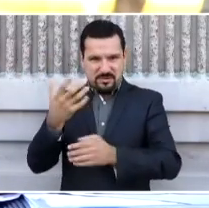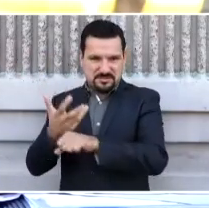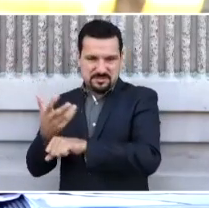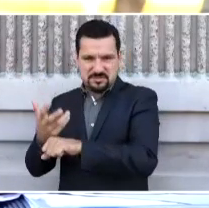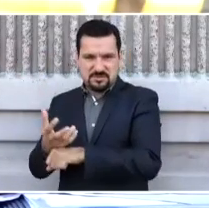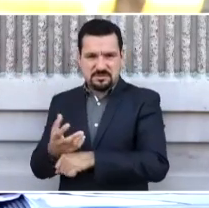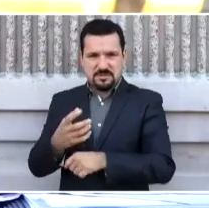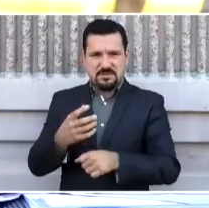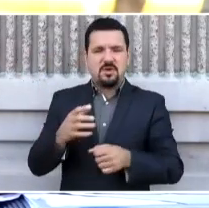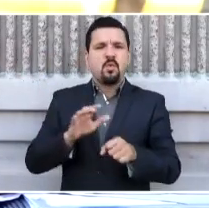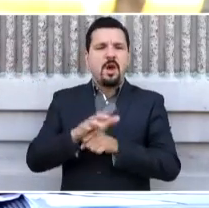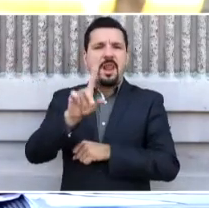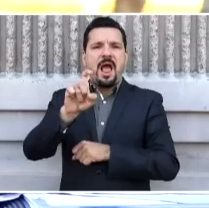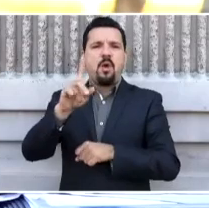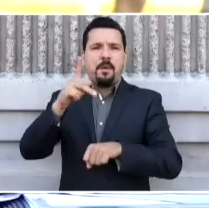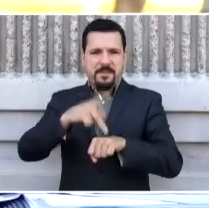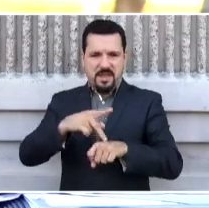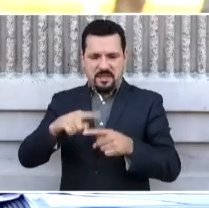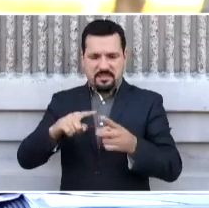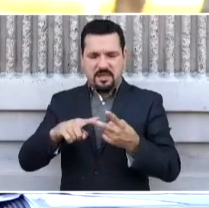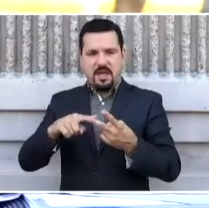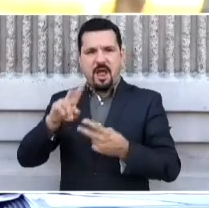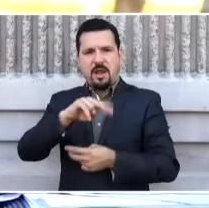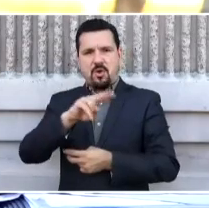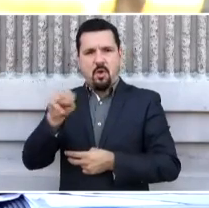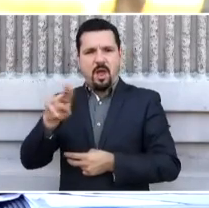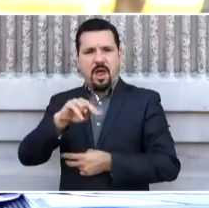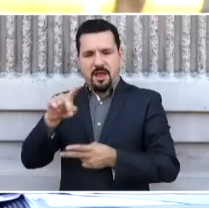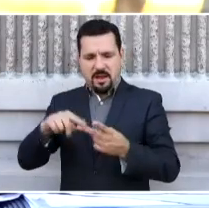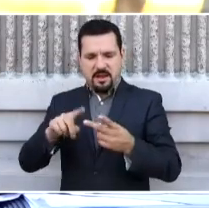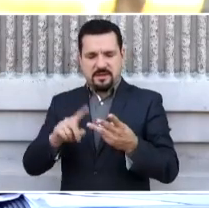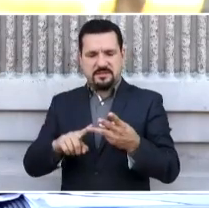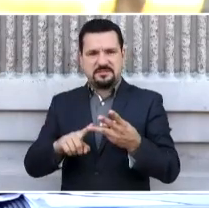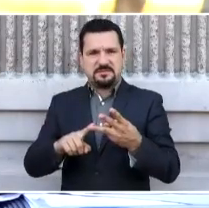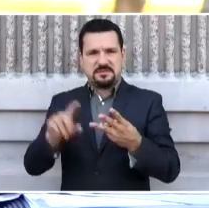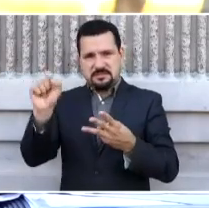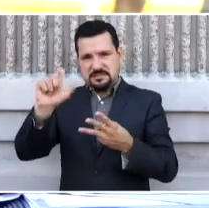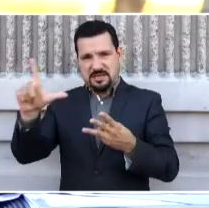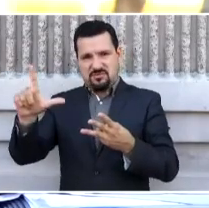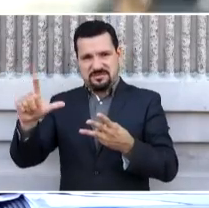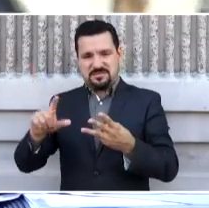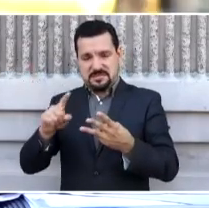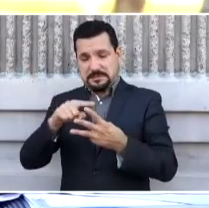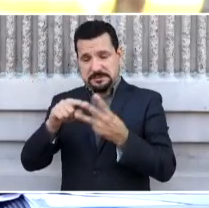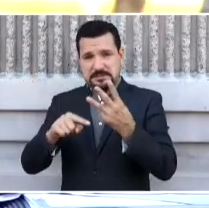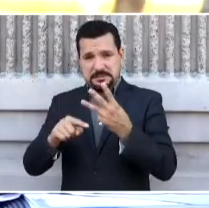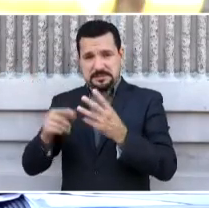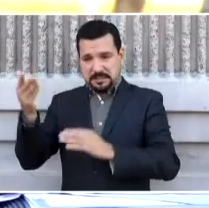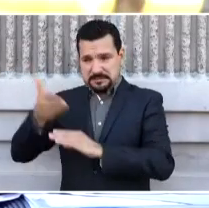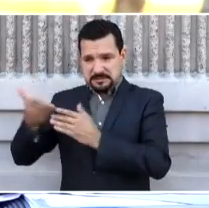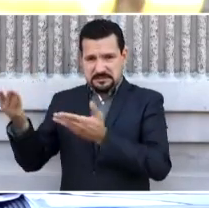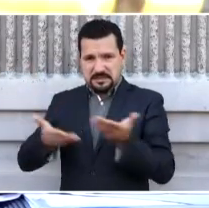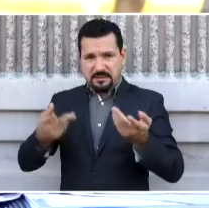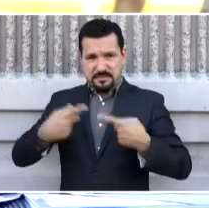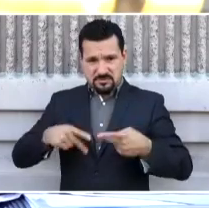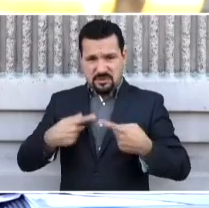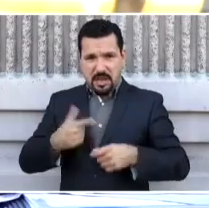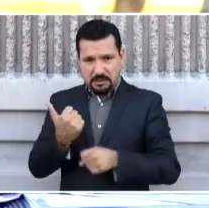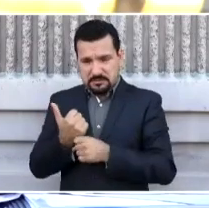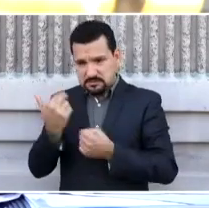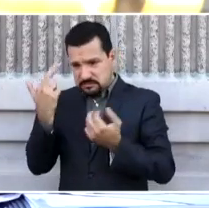específicamente en las garitas de Agua Prieta, de Nogales y de San Luis Río Colorado. Y vamos a